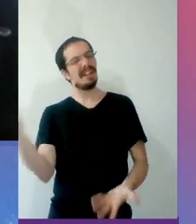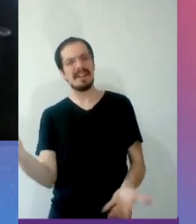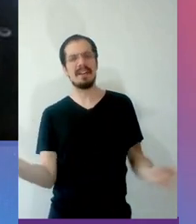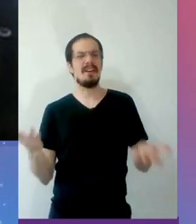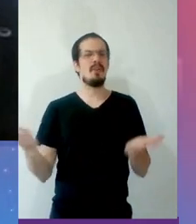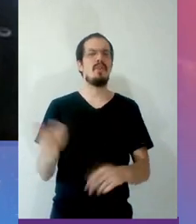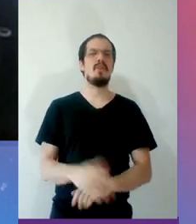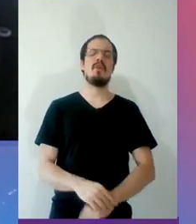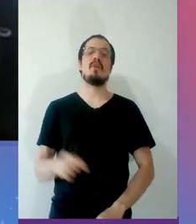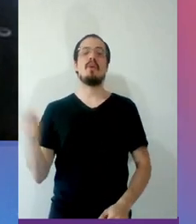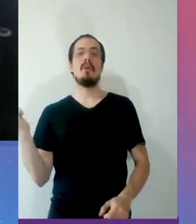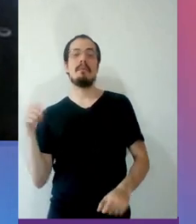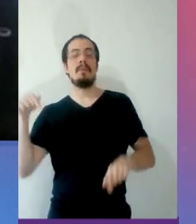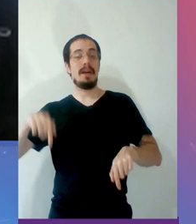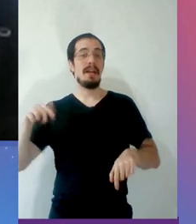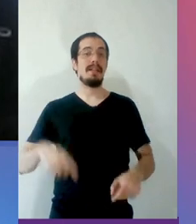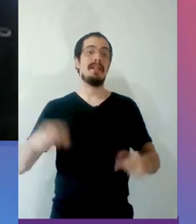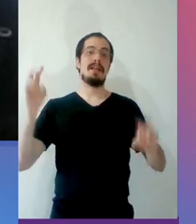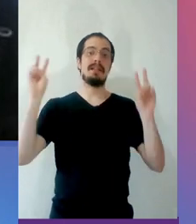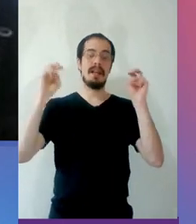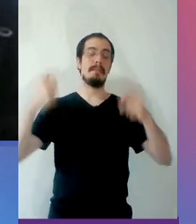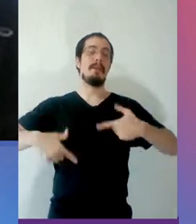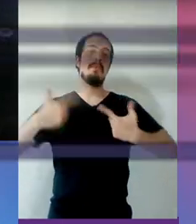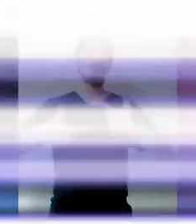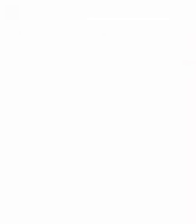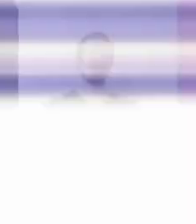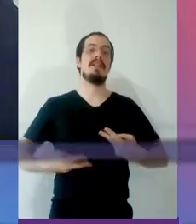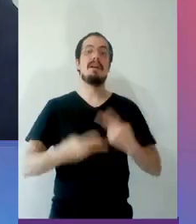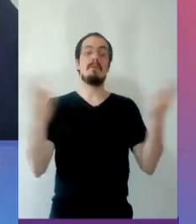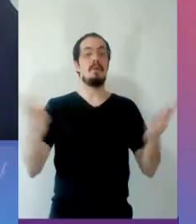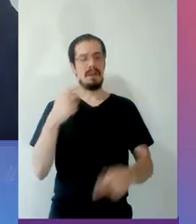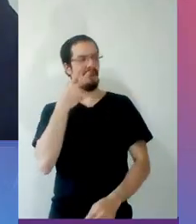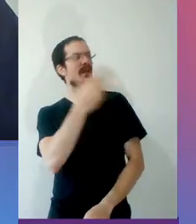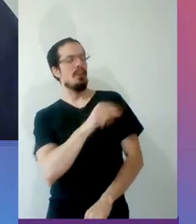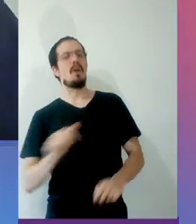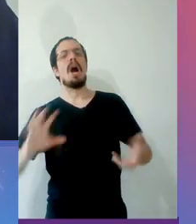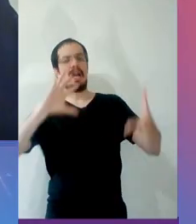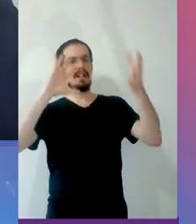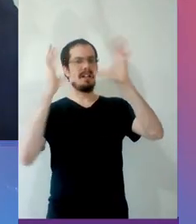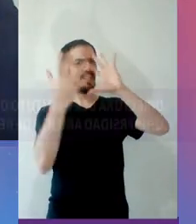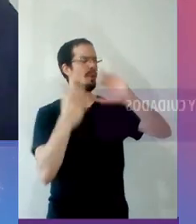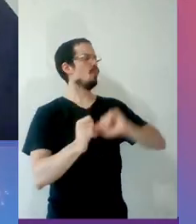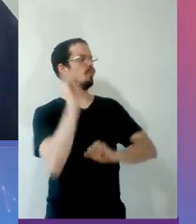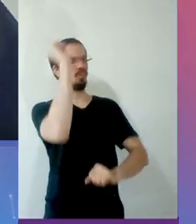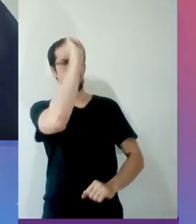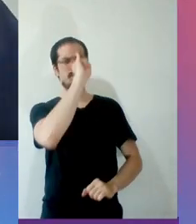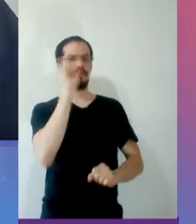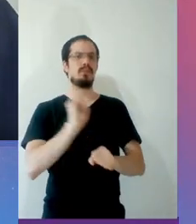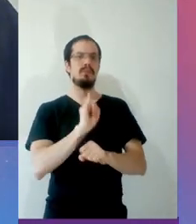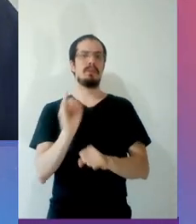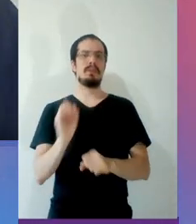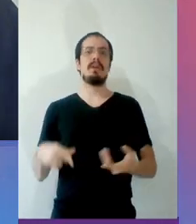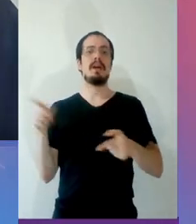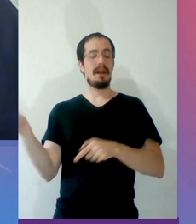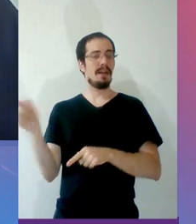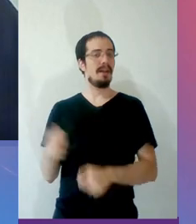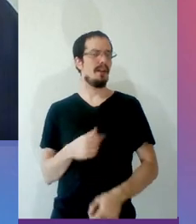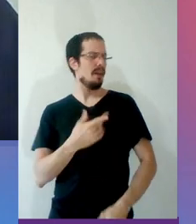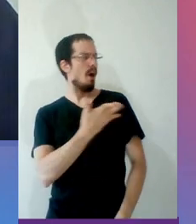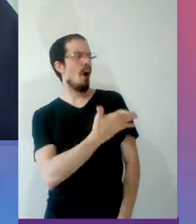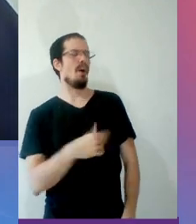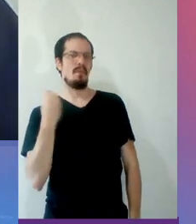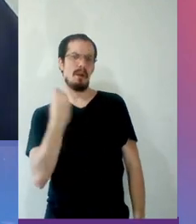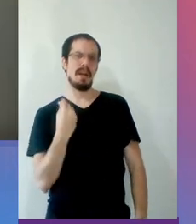esta política pública que ha sido tan bien vista a nivel internacional? Yo tengo conocimiento que ha sido, que usted